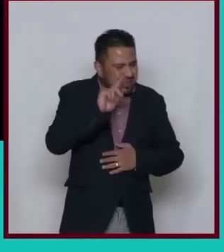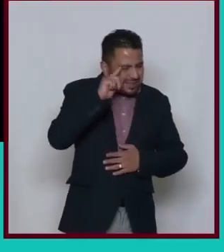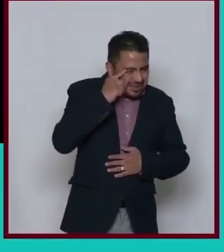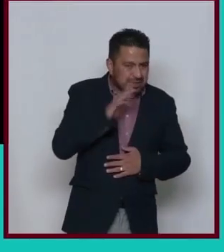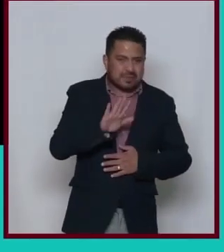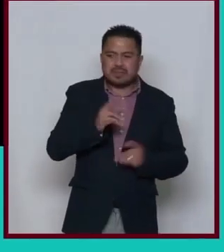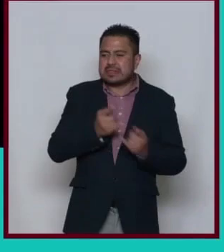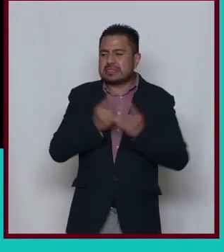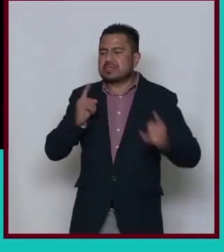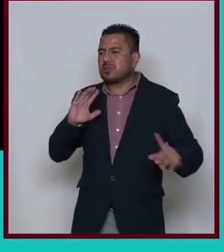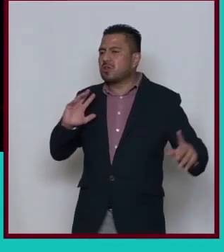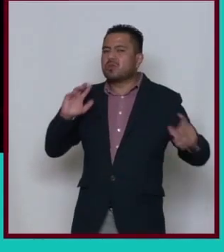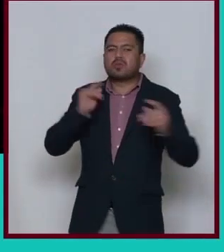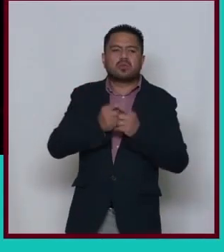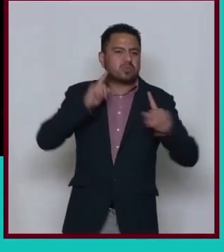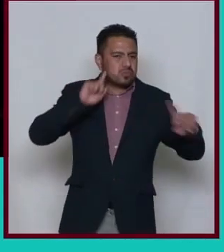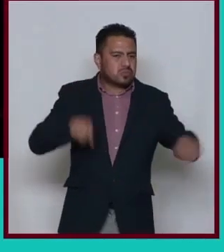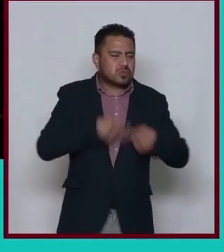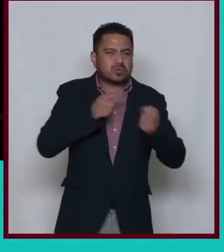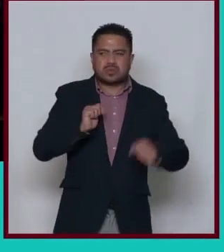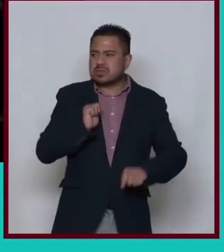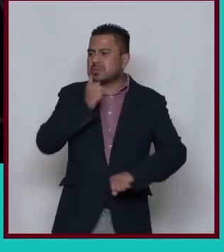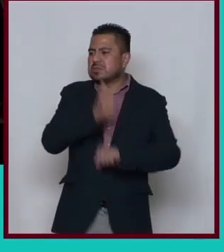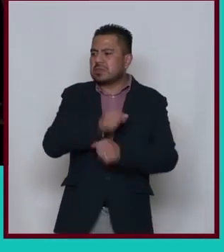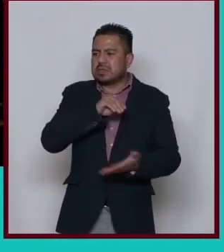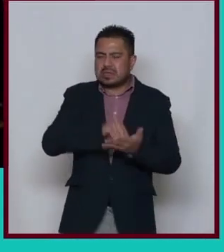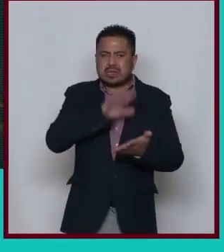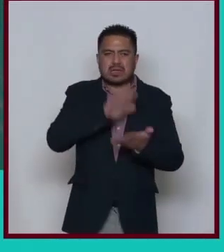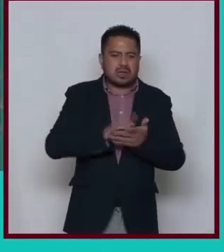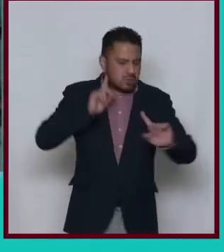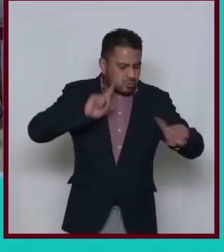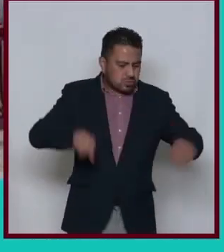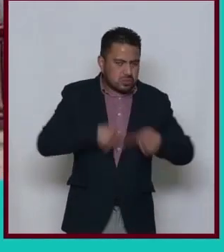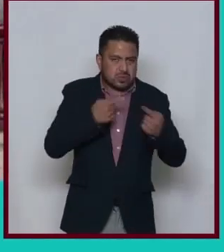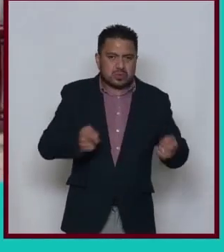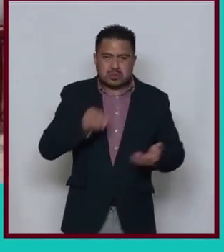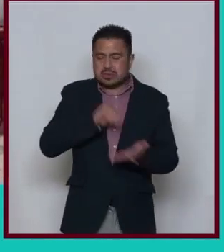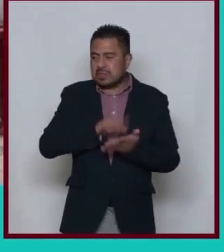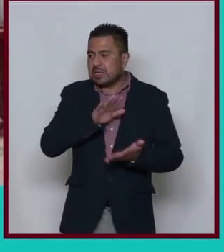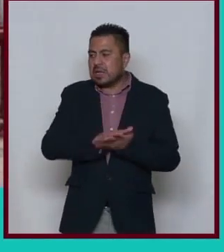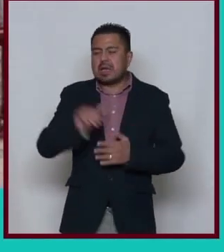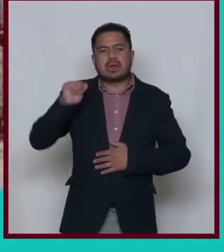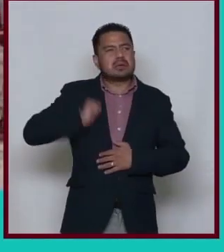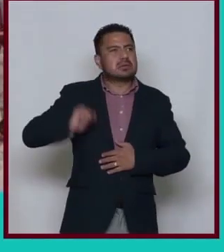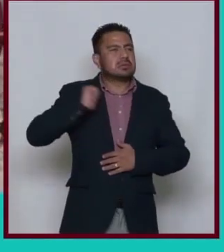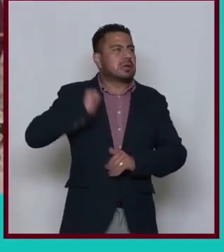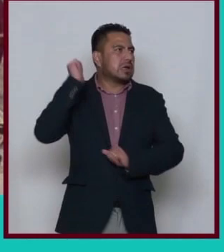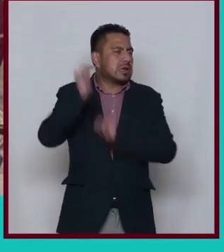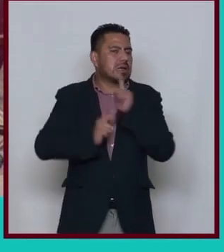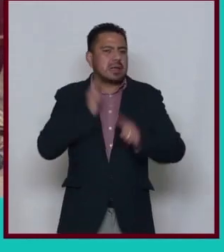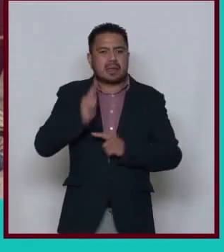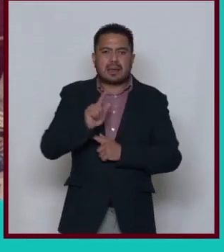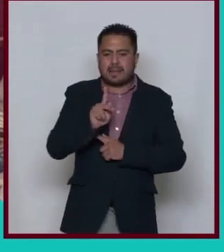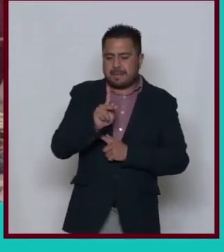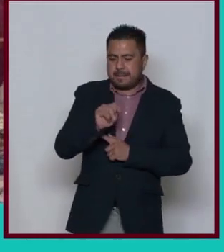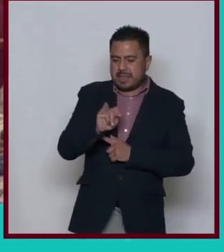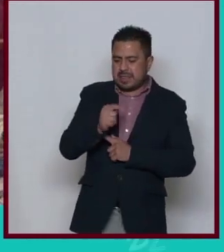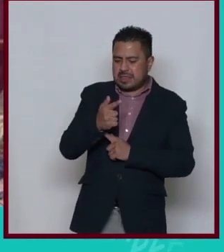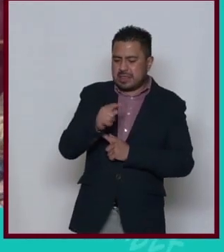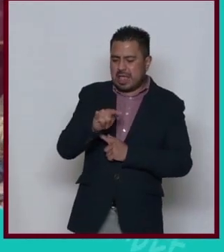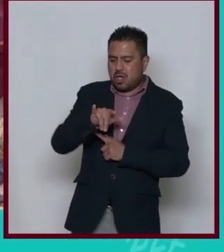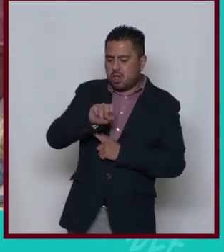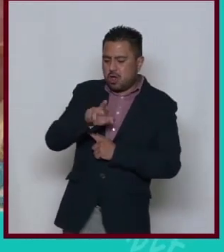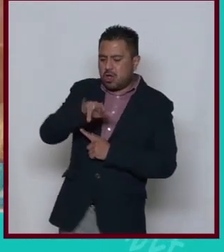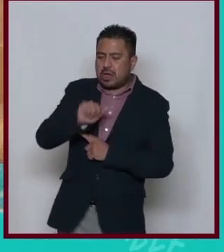la historia de la música han planteado varias escalas musicales. En la antigua Grecia, Pitágoras, un filósofo al que